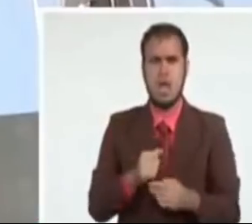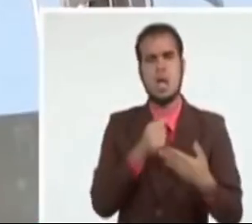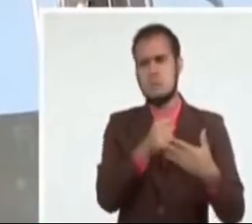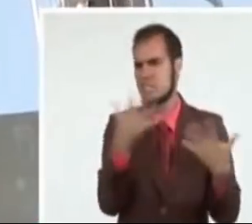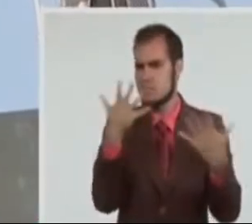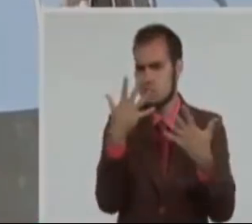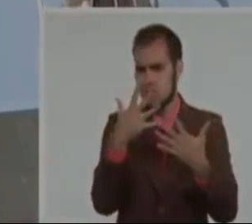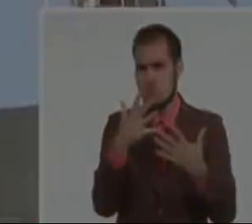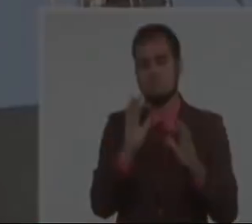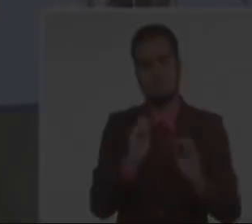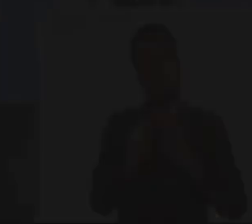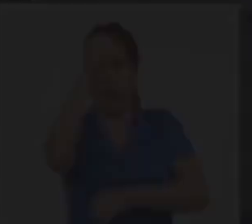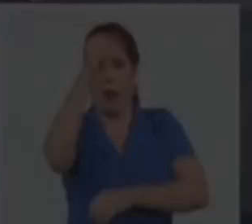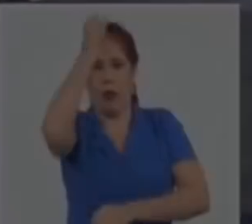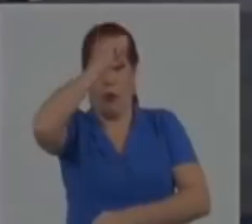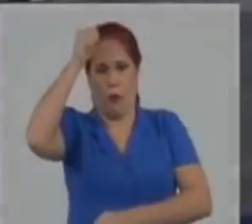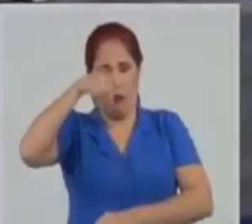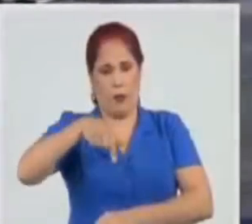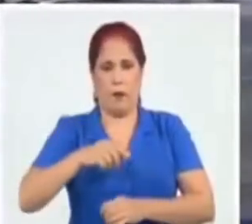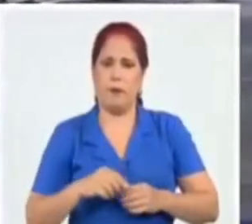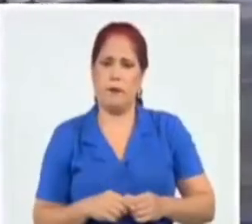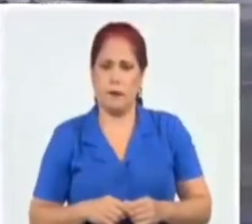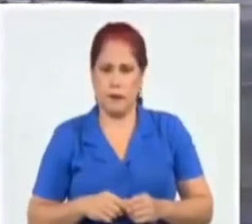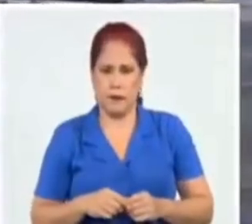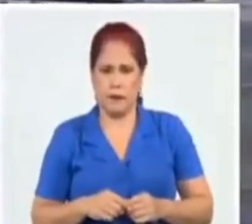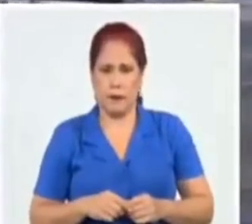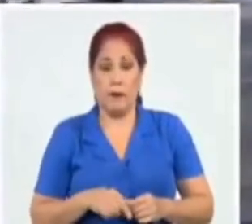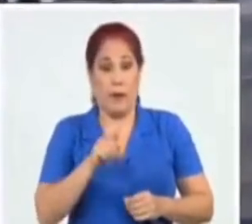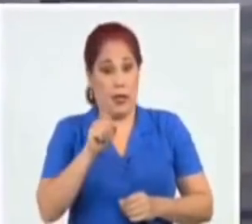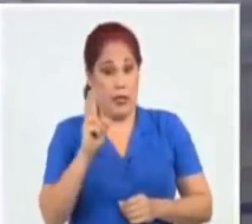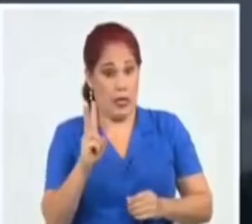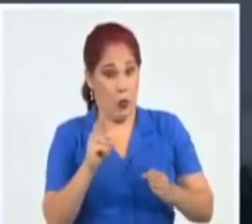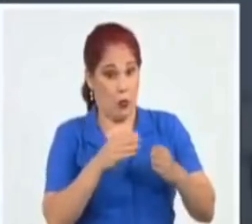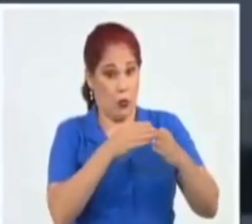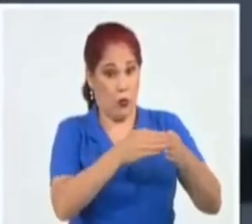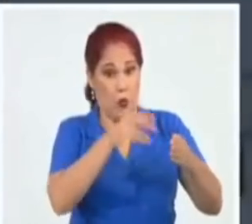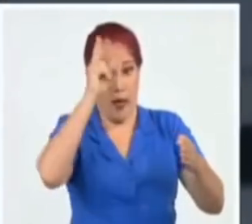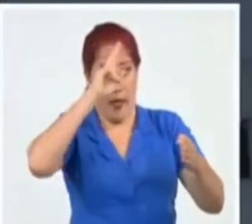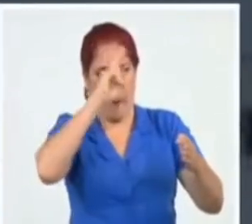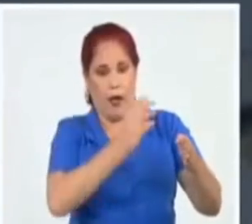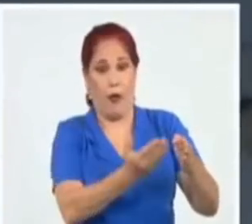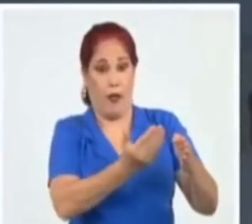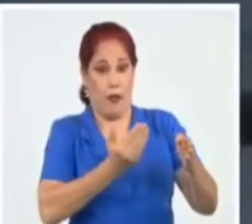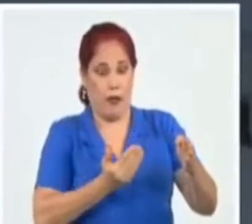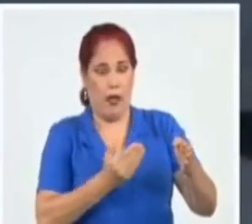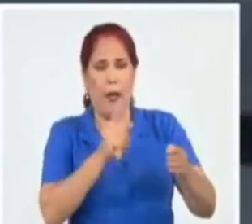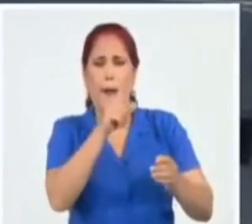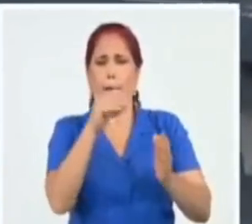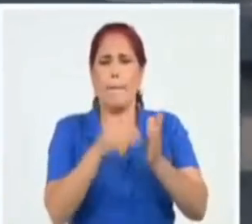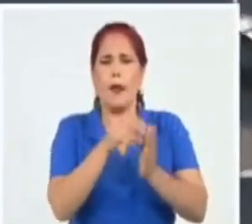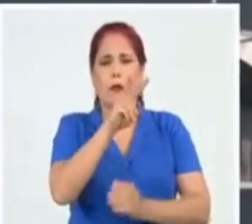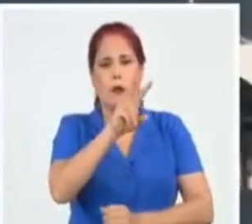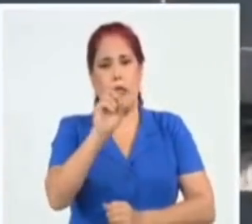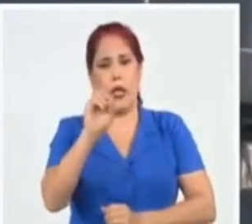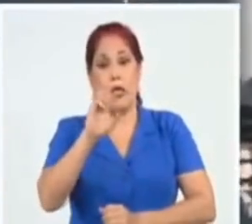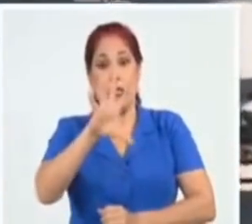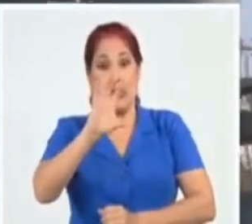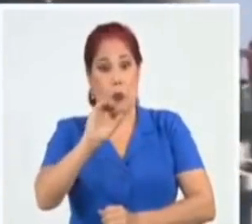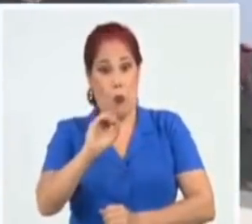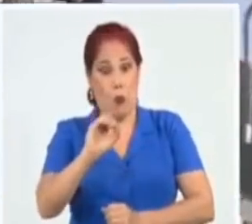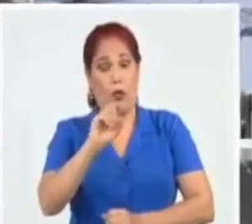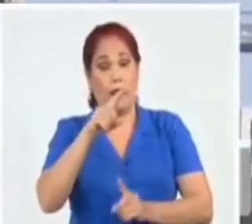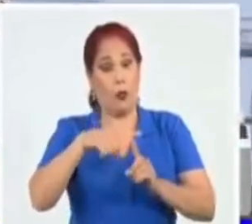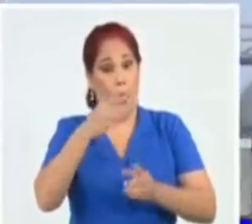y el pueblo de México. Este segundo buque mexicano trae 1.250 toneladas de insumos